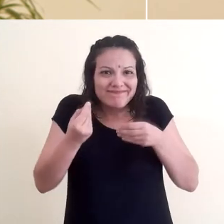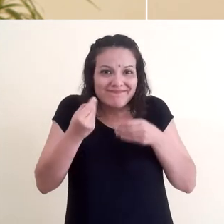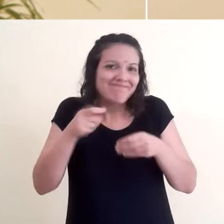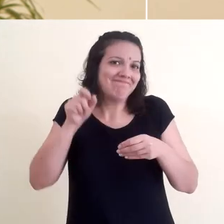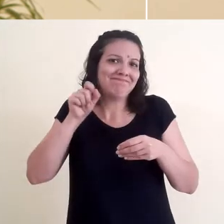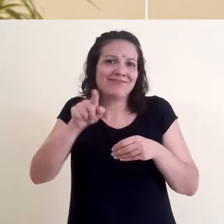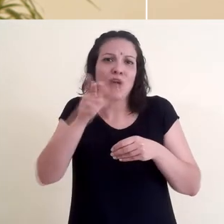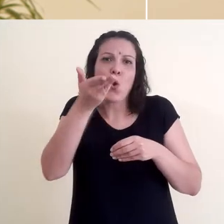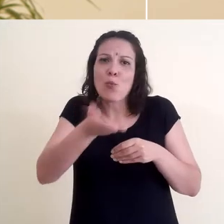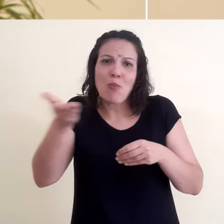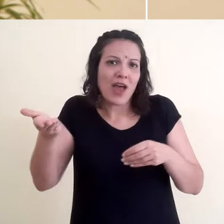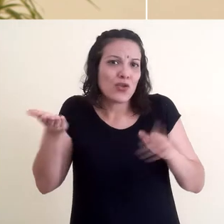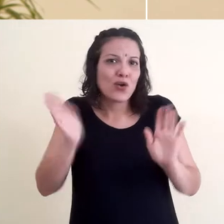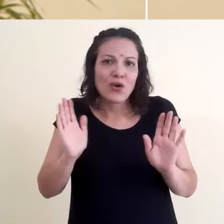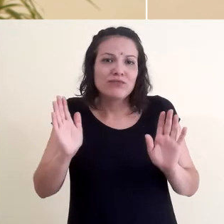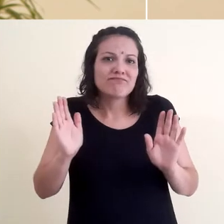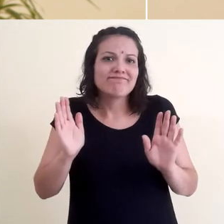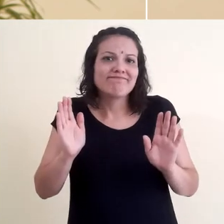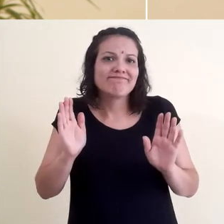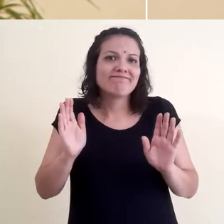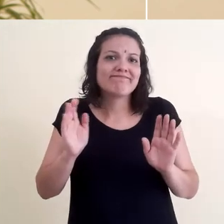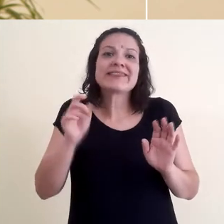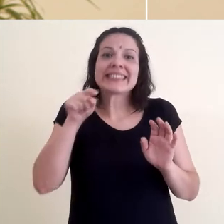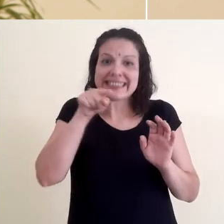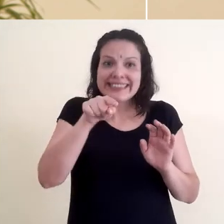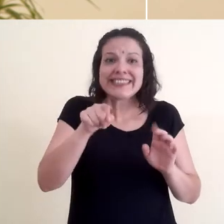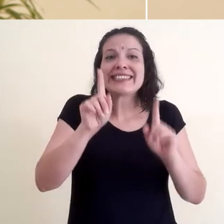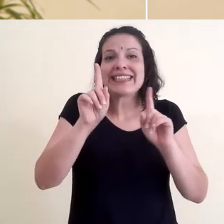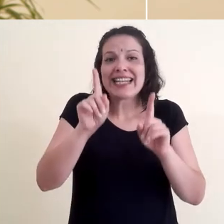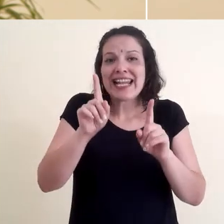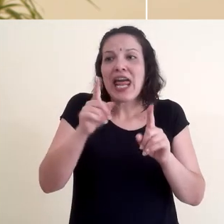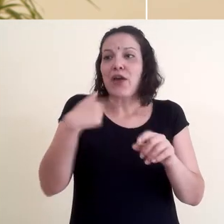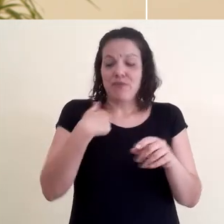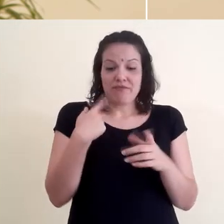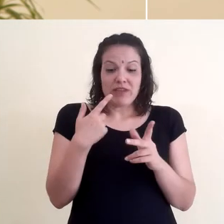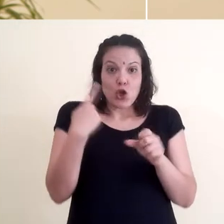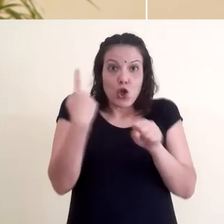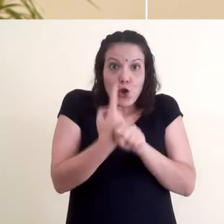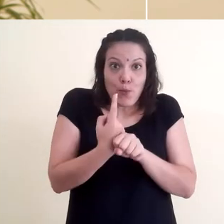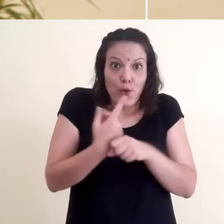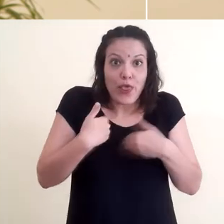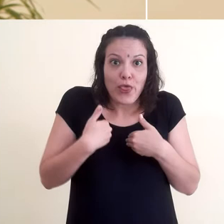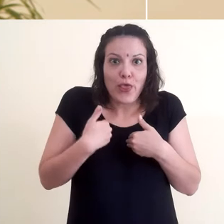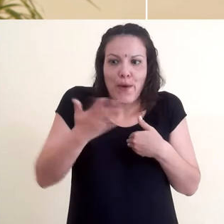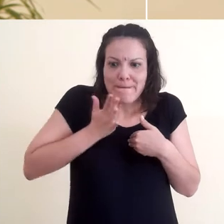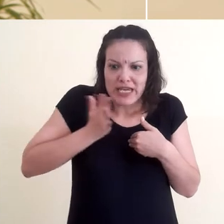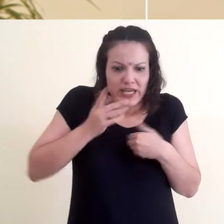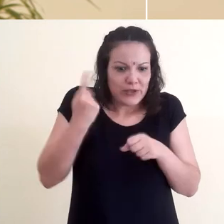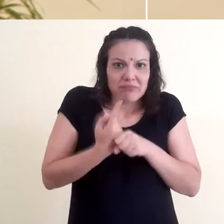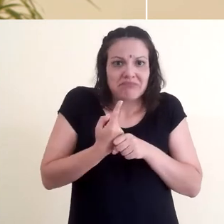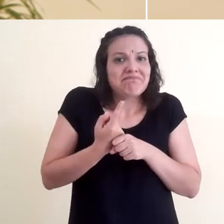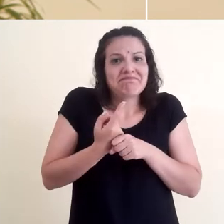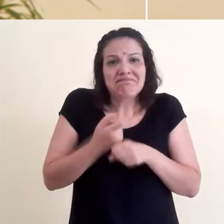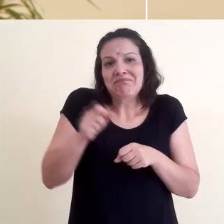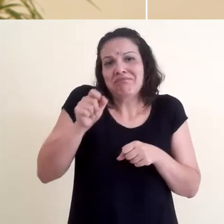poder entender que esto también es parte de este no poder, por ejemplo, con un miedo, es parte del ser